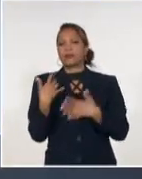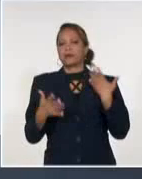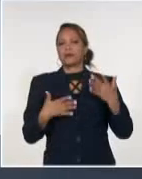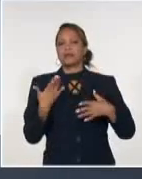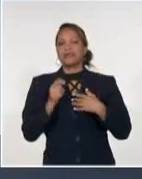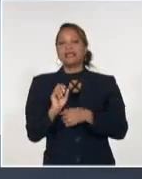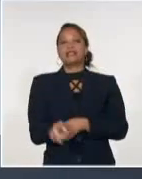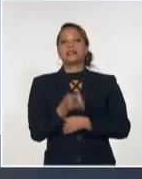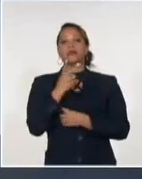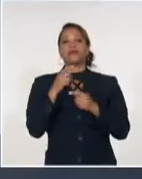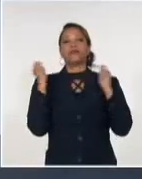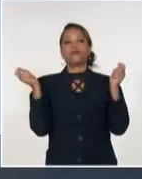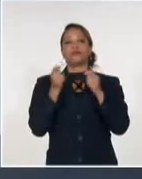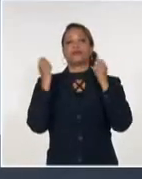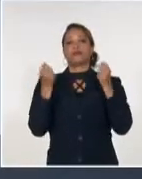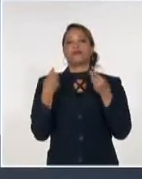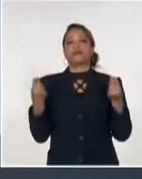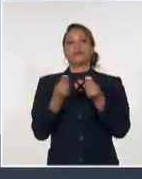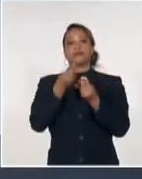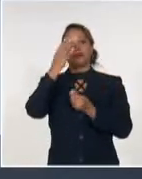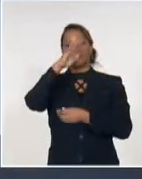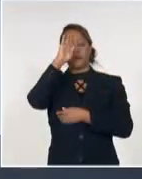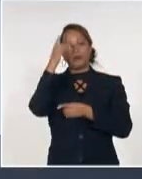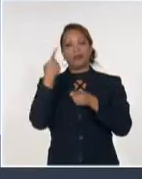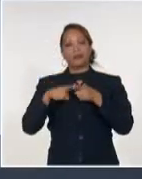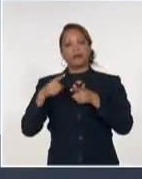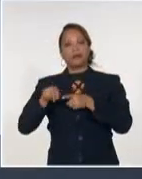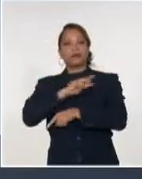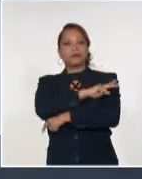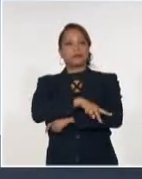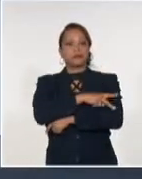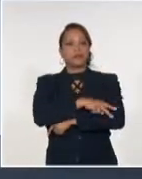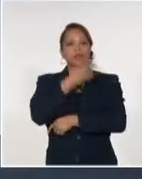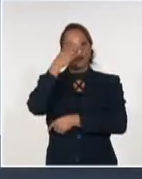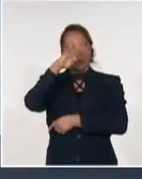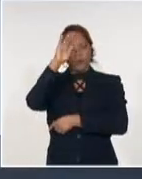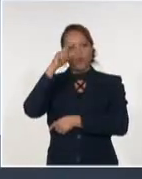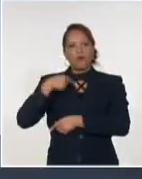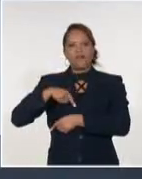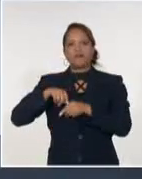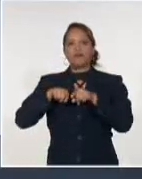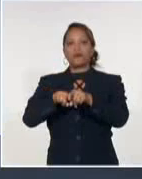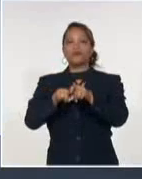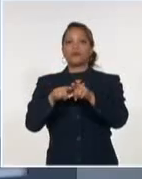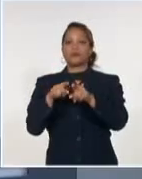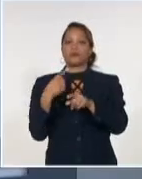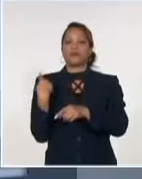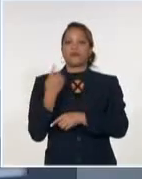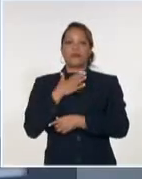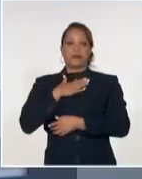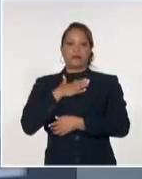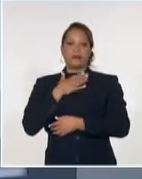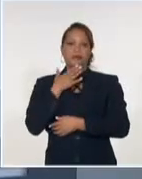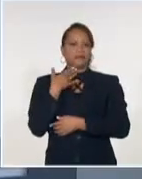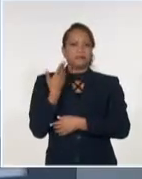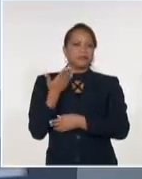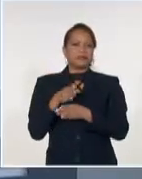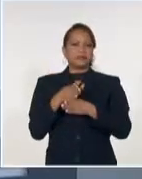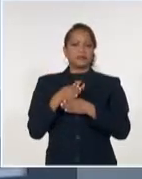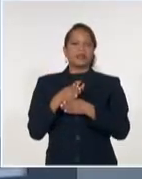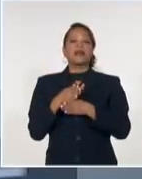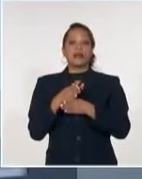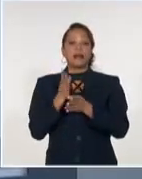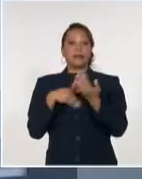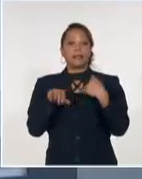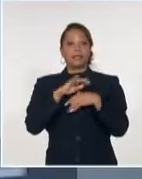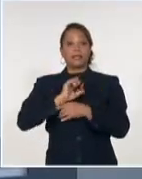segundo festival con cubanos residentes en el exterior. Exacto. Cuba va conmigo. ¿De qué se trata? Precisamente el Ministerio de Cultura